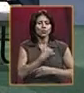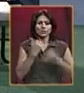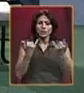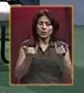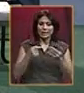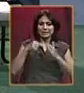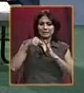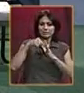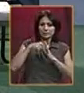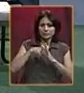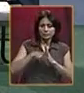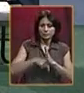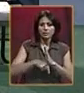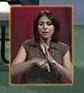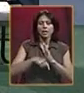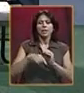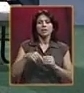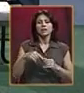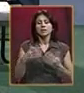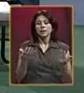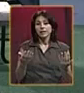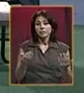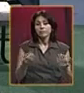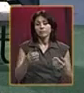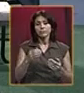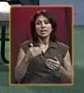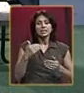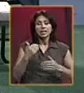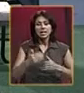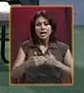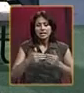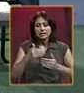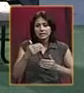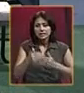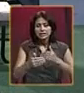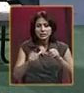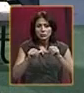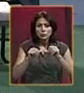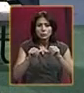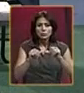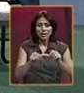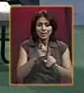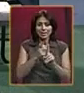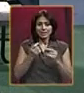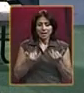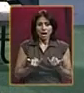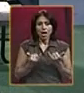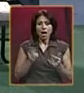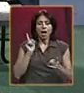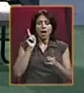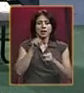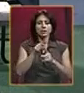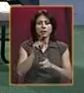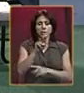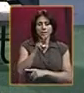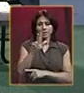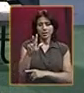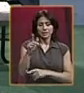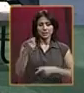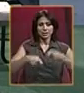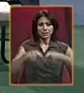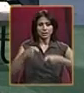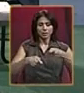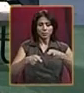enfrascados y que necesariamente se irá intensificando de aquí hasta el 23 de septiembre, pues tiene que ver con procesos